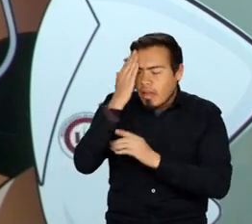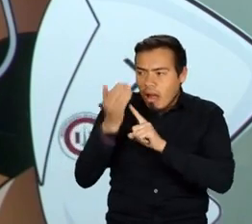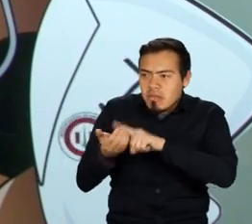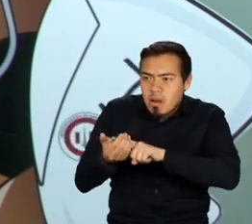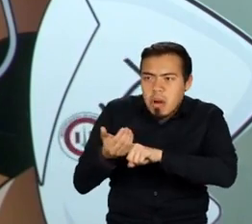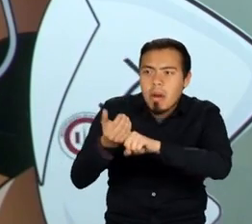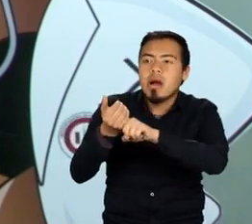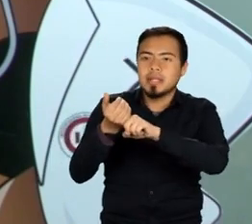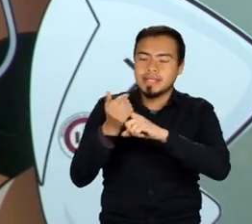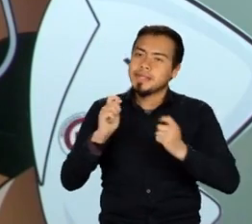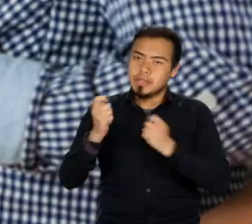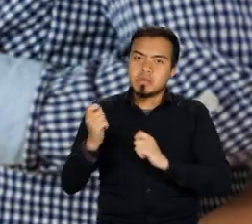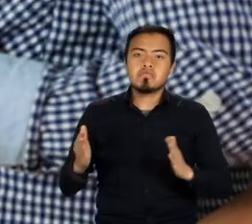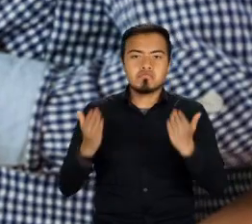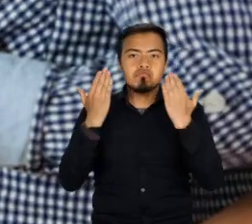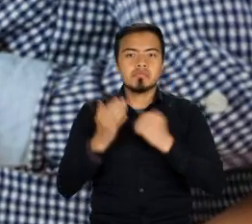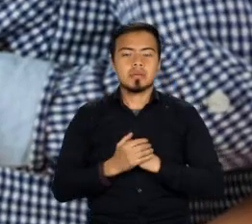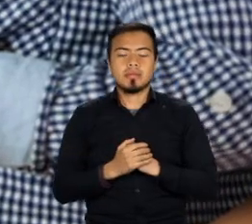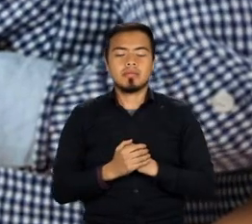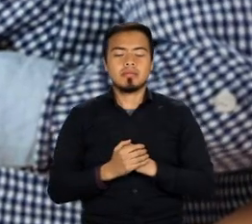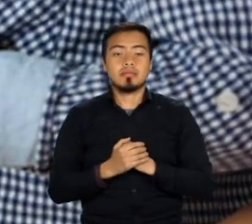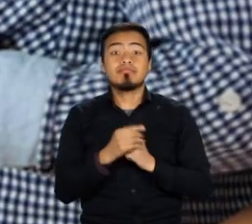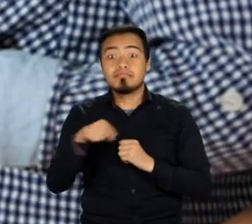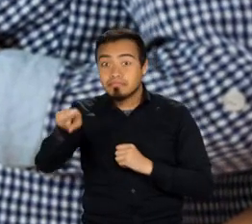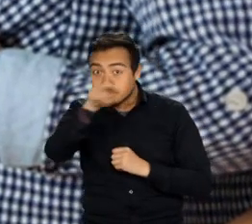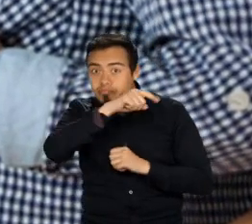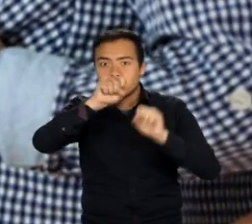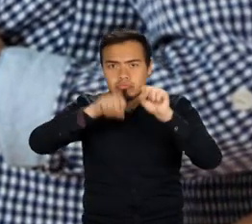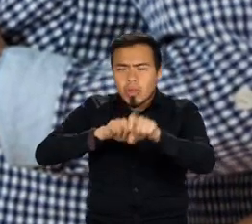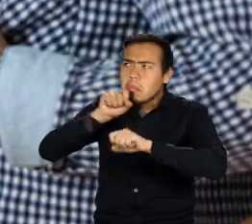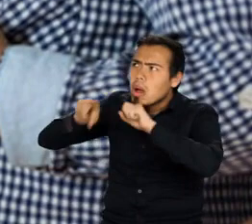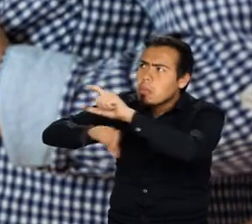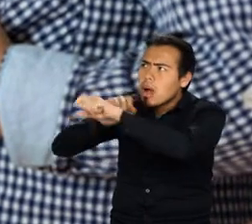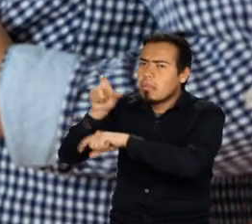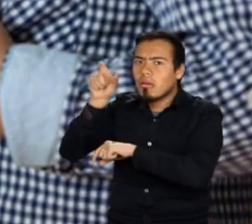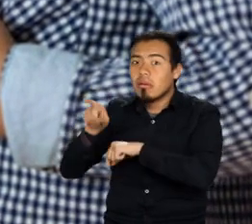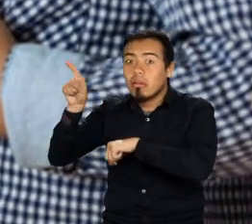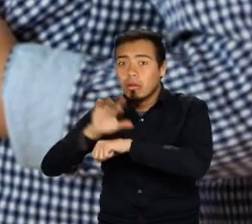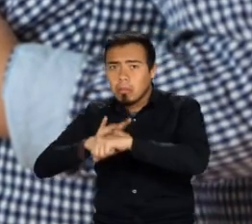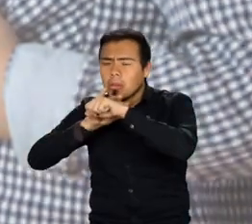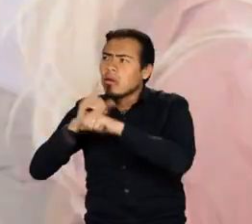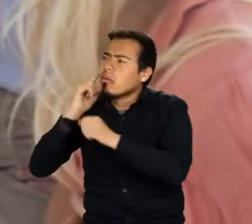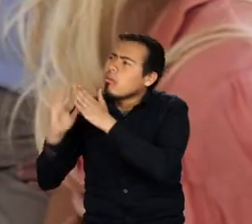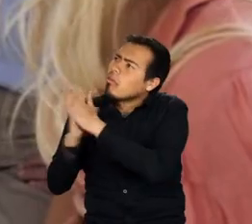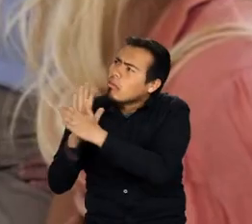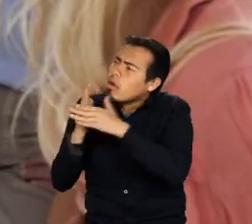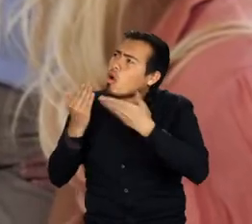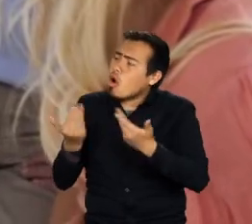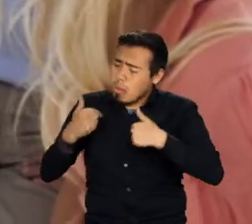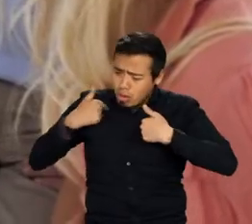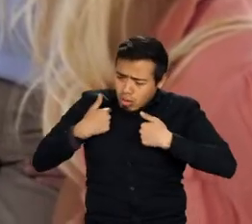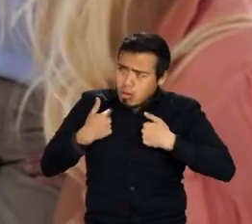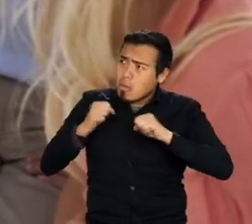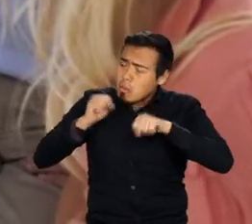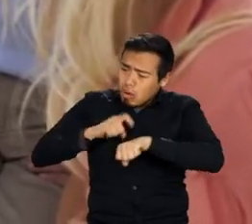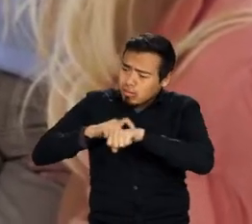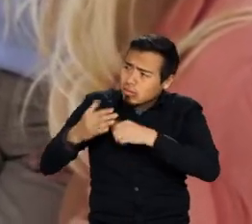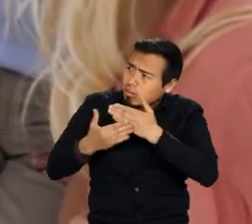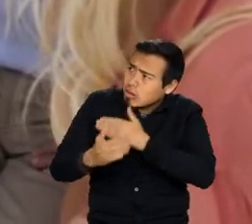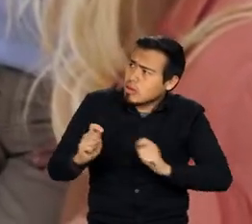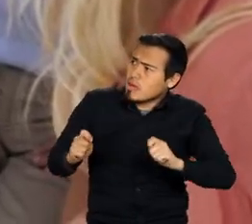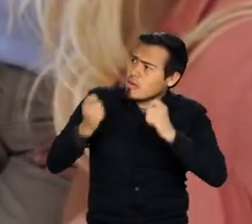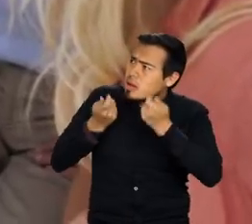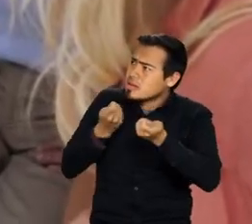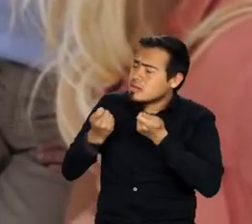los pacientes ha mejorado notablemente. Usted puede hacerle preguntas al médico tratante sobre las estadísticas de supervivencia. Recuerde